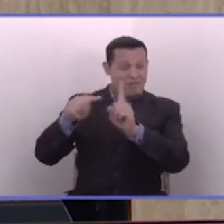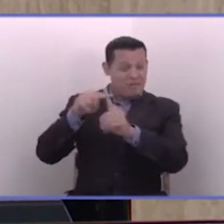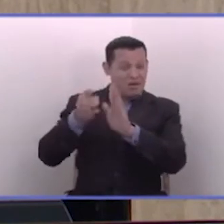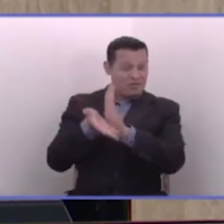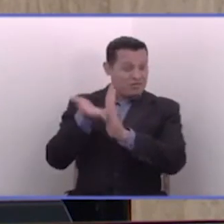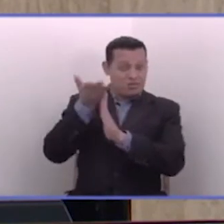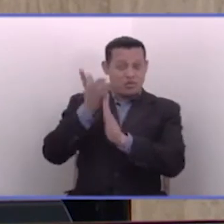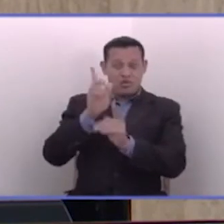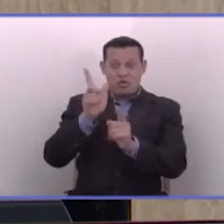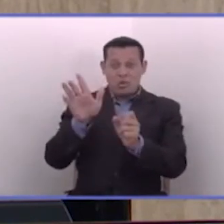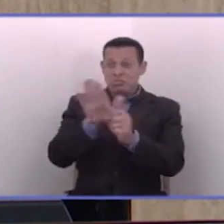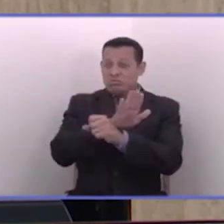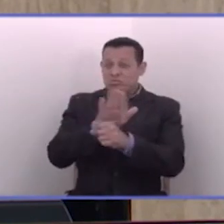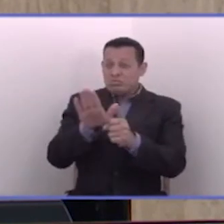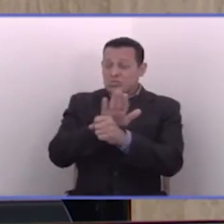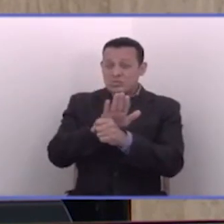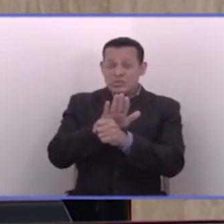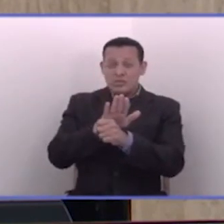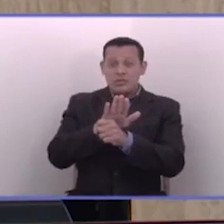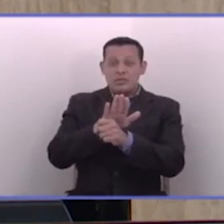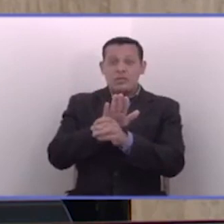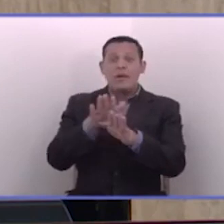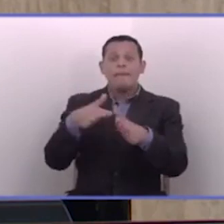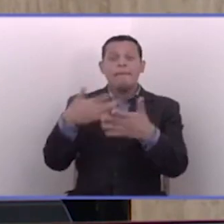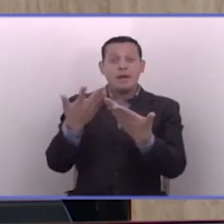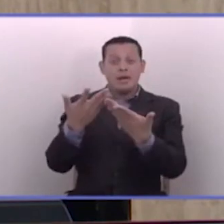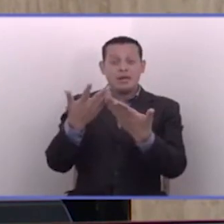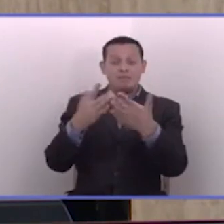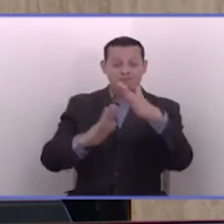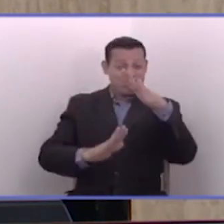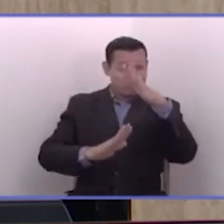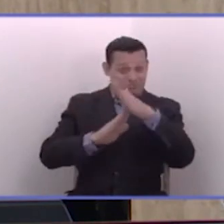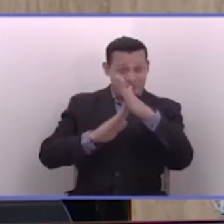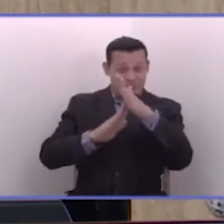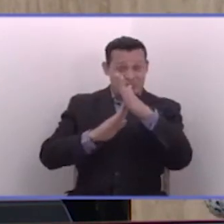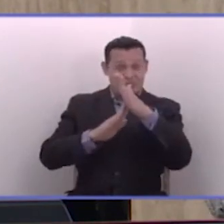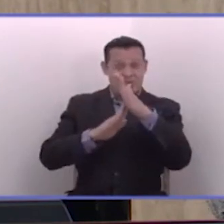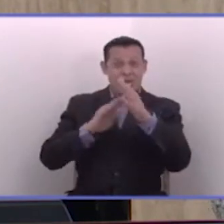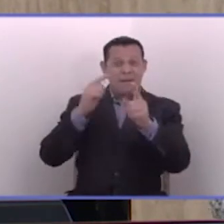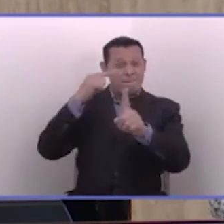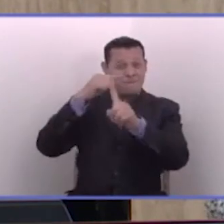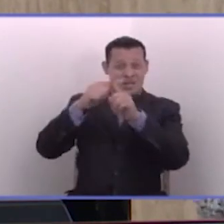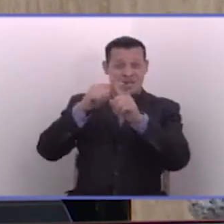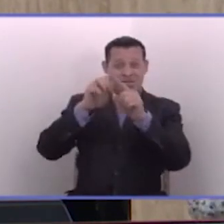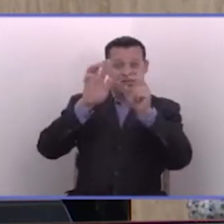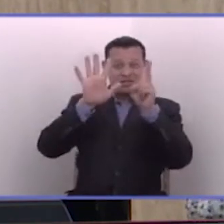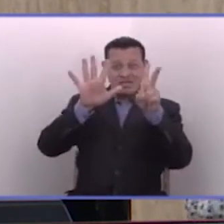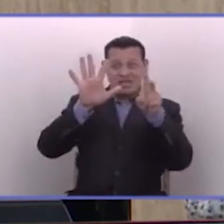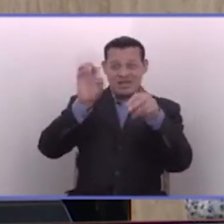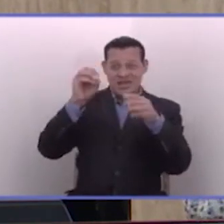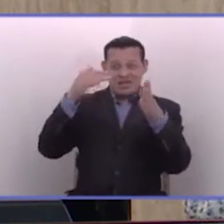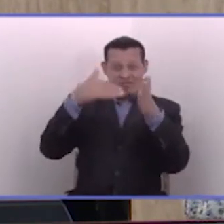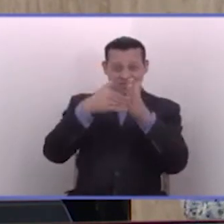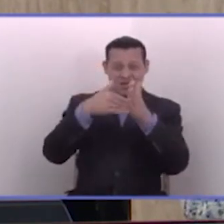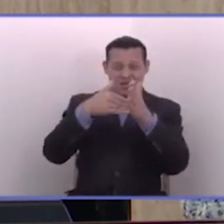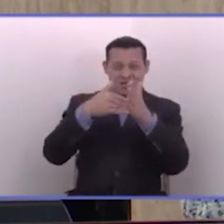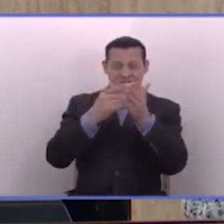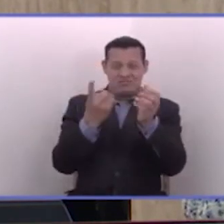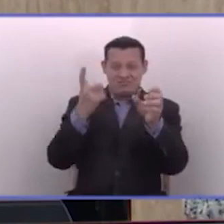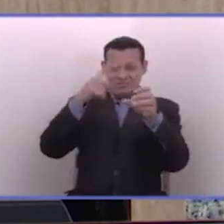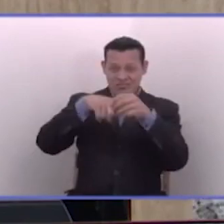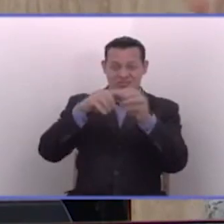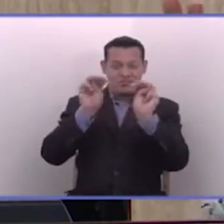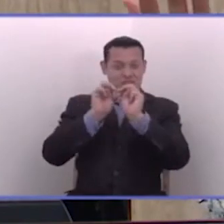son suficientes para parar a esos más de 70.000 miembros activos de las